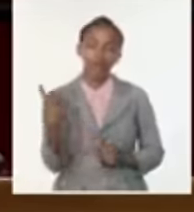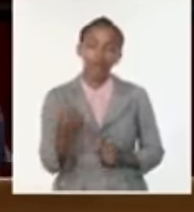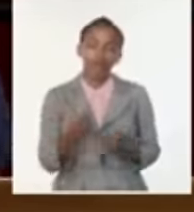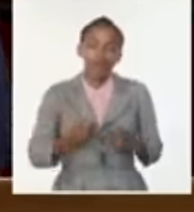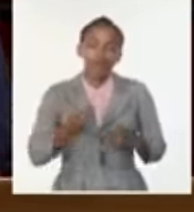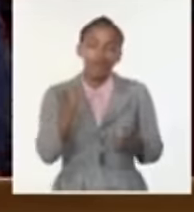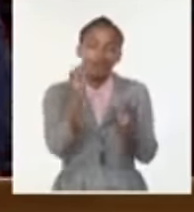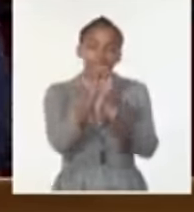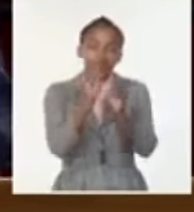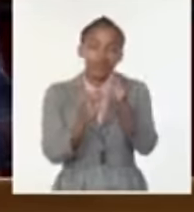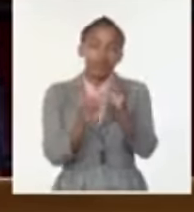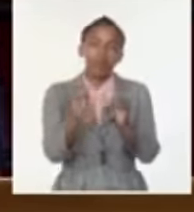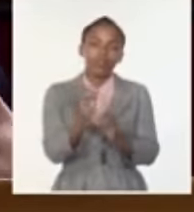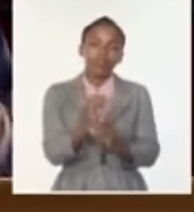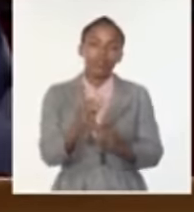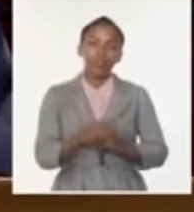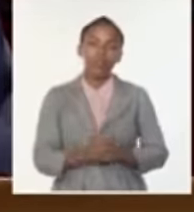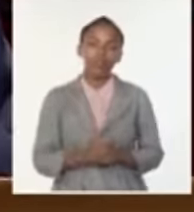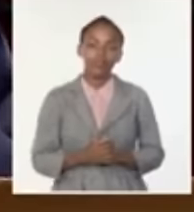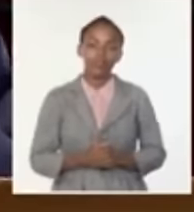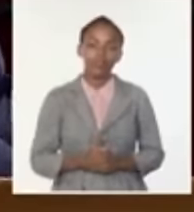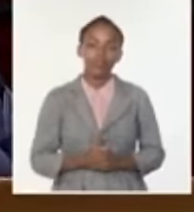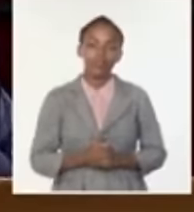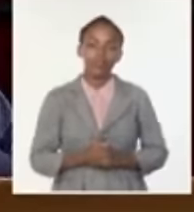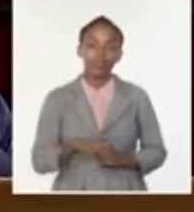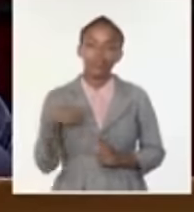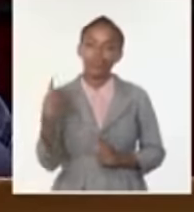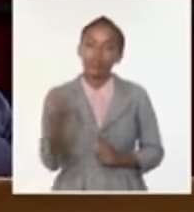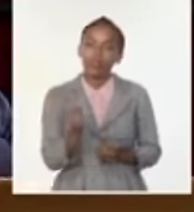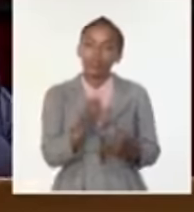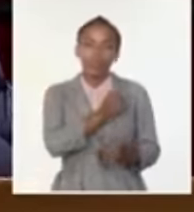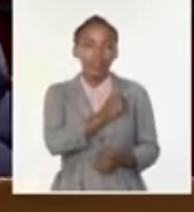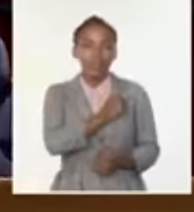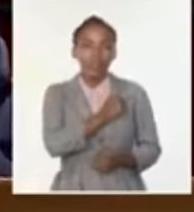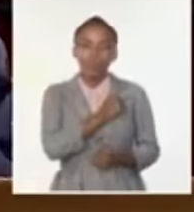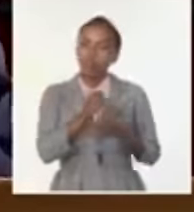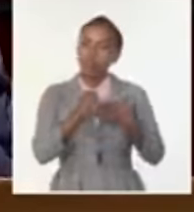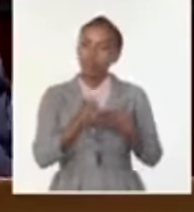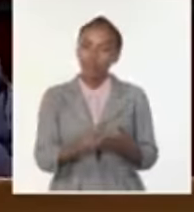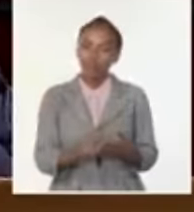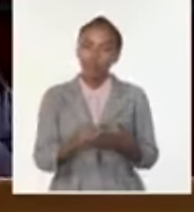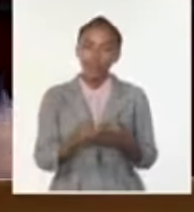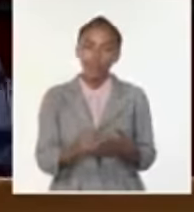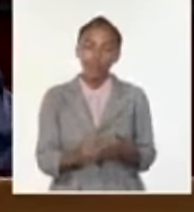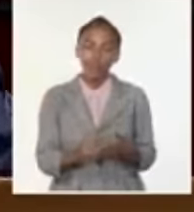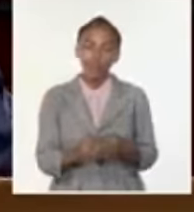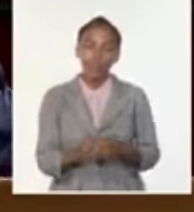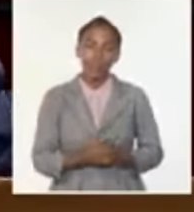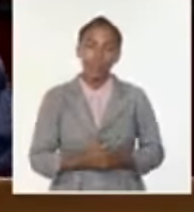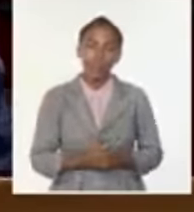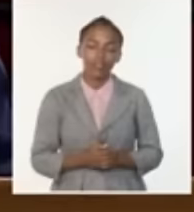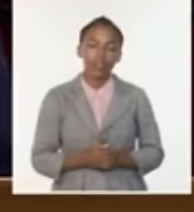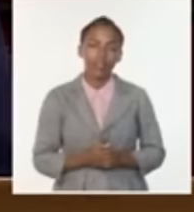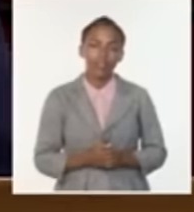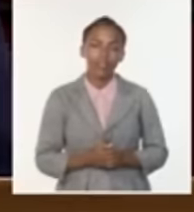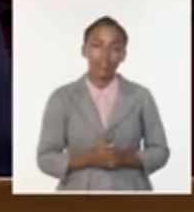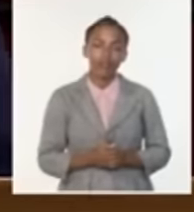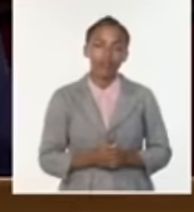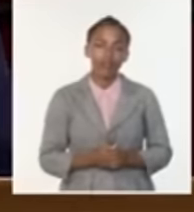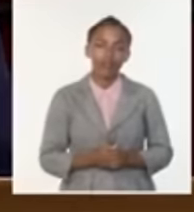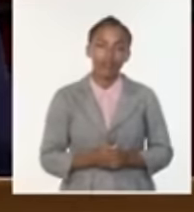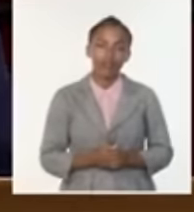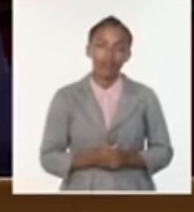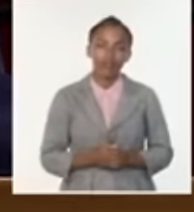vamos a seguir conduciendo este proceso, estamos dispuestos a ayudarlo. El que sea por una falta de conocimiento, estamos dispuestos a ayudarlo a llevar una